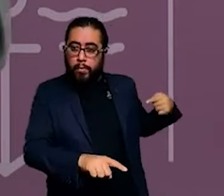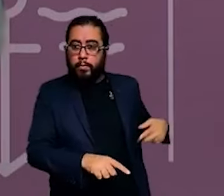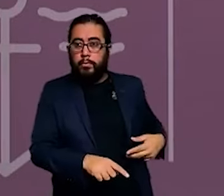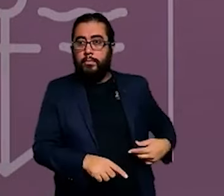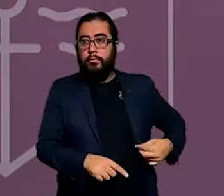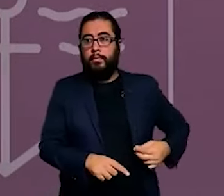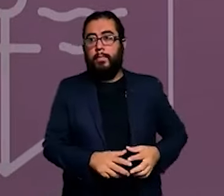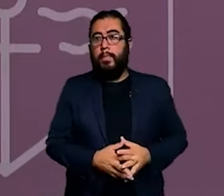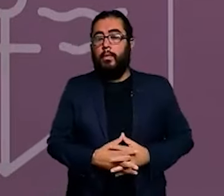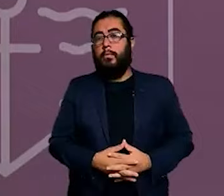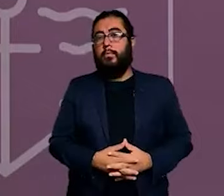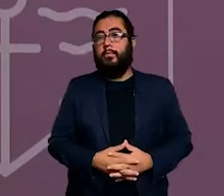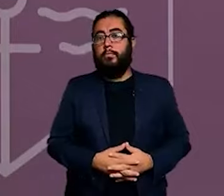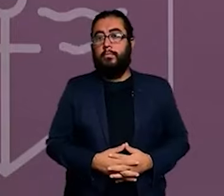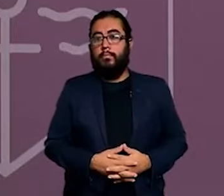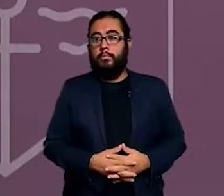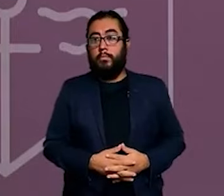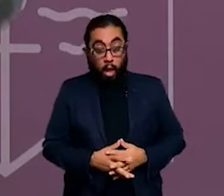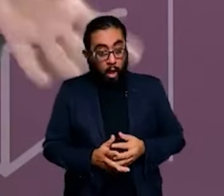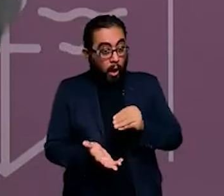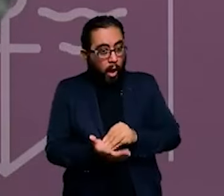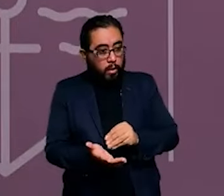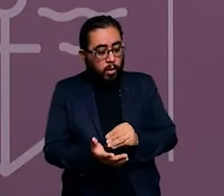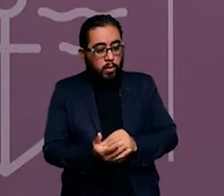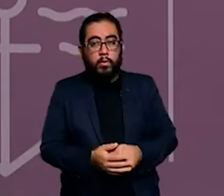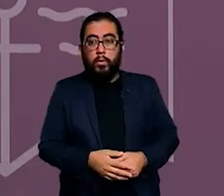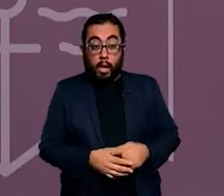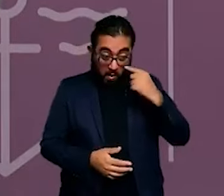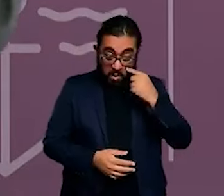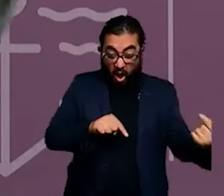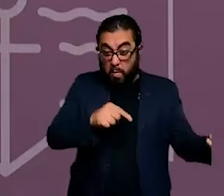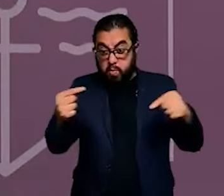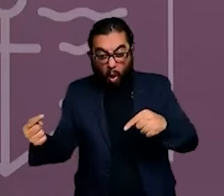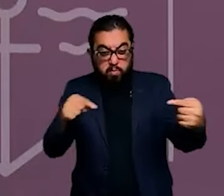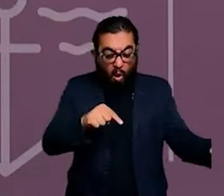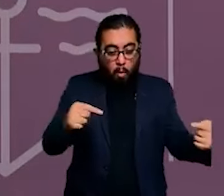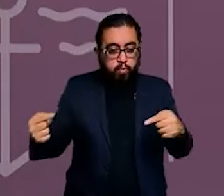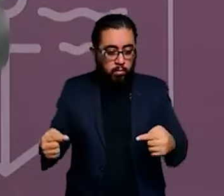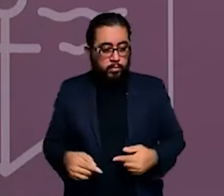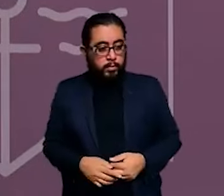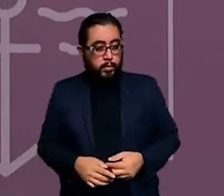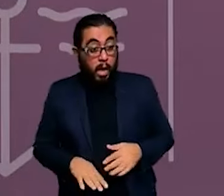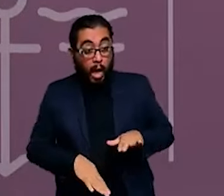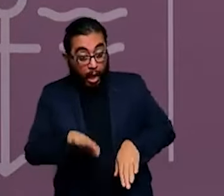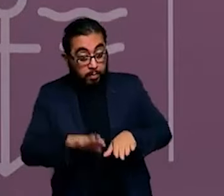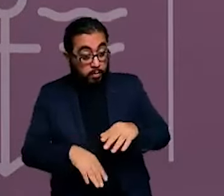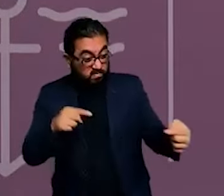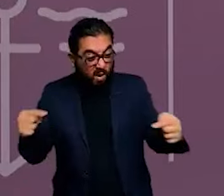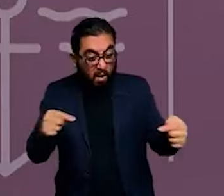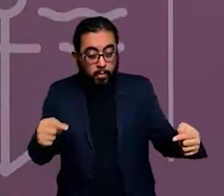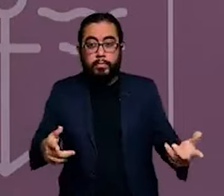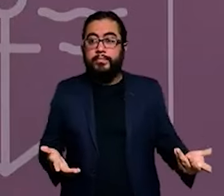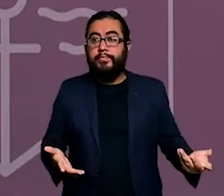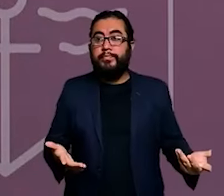aciagos, pues que son los que en una o en otra, o se confrontan entre ellos o